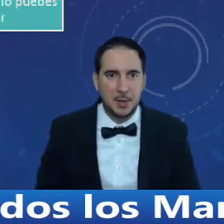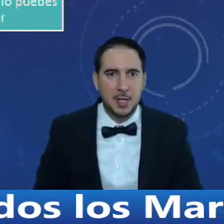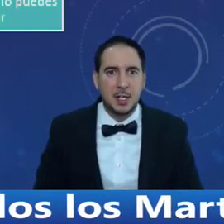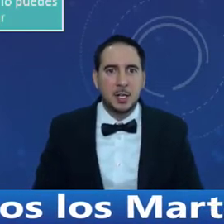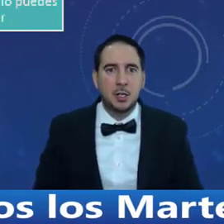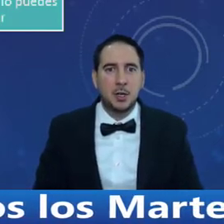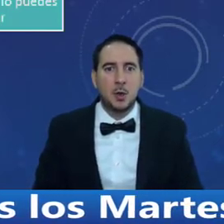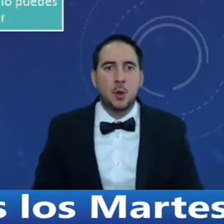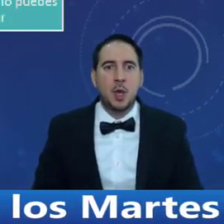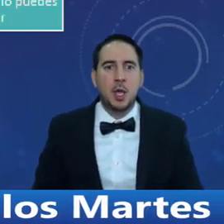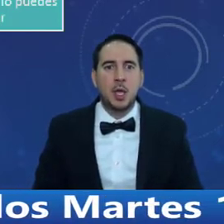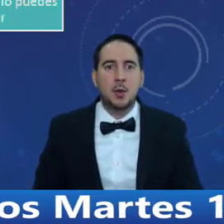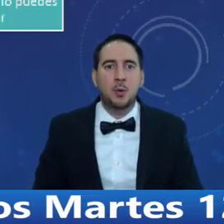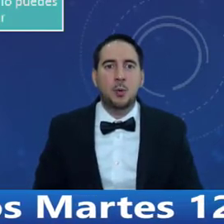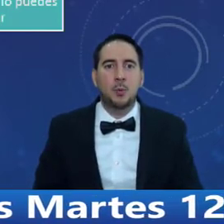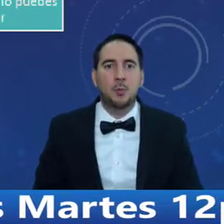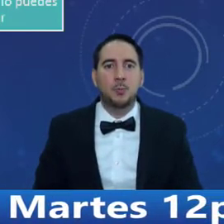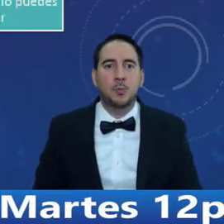una maestría.